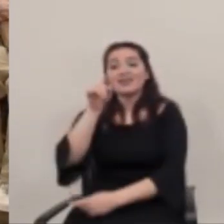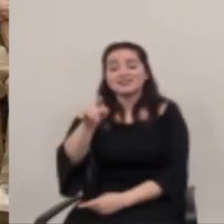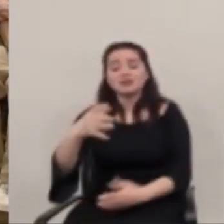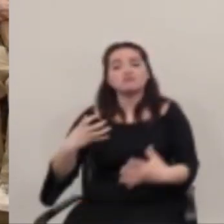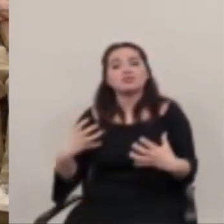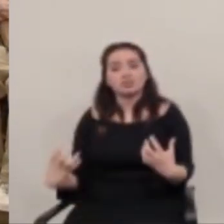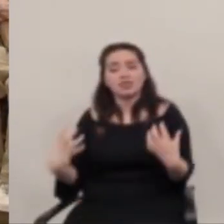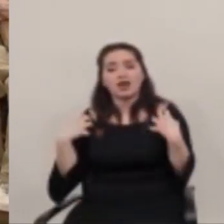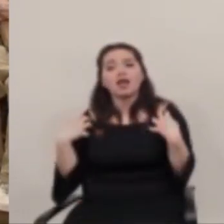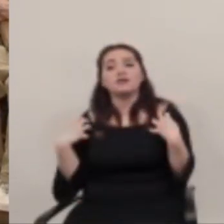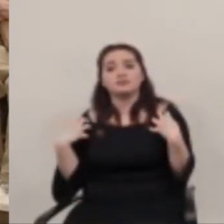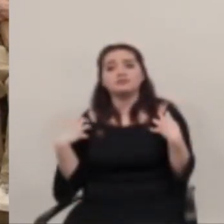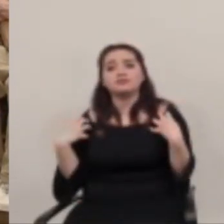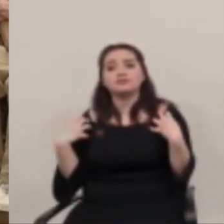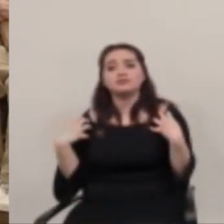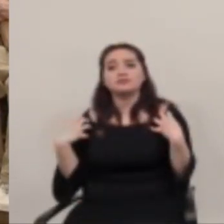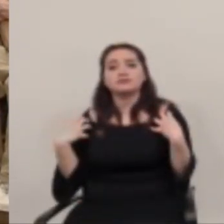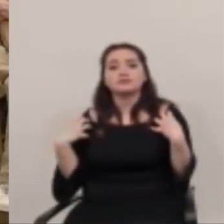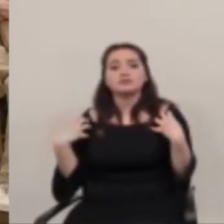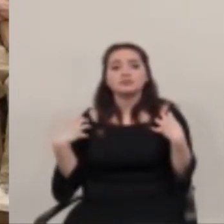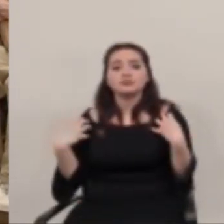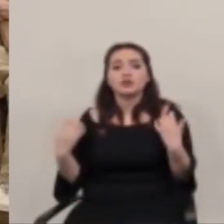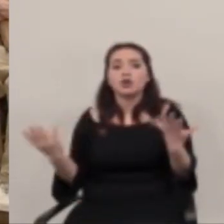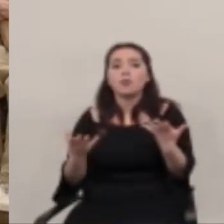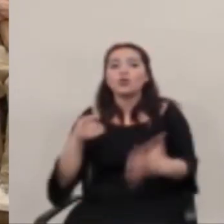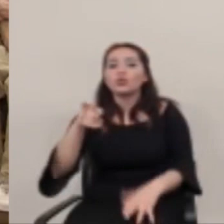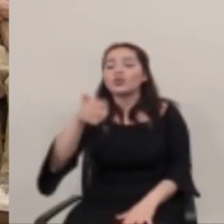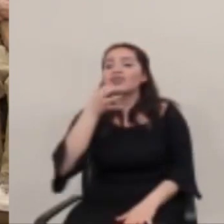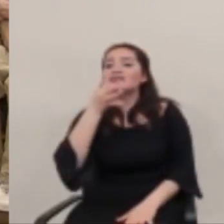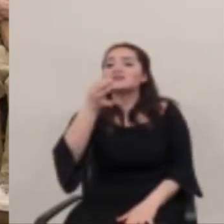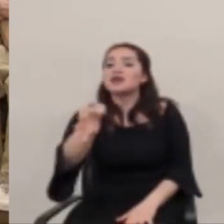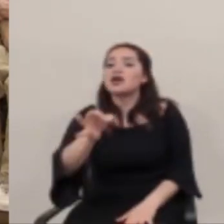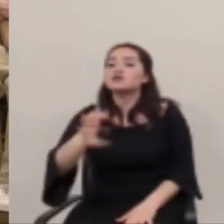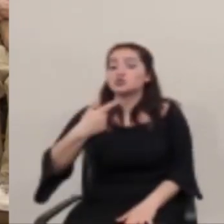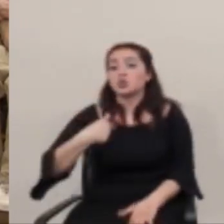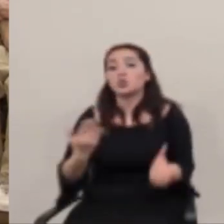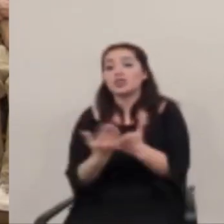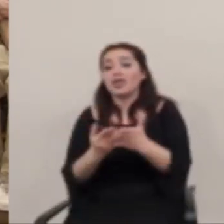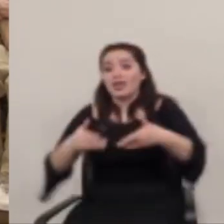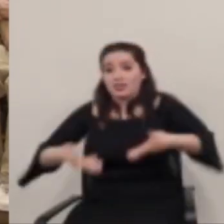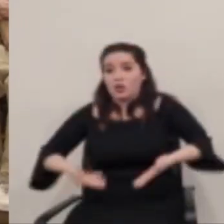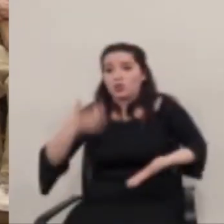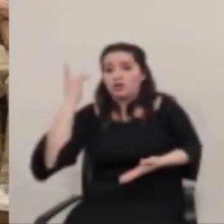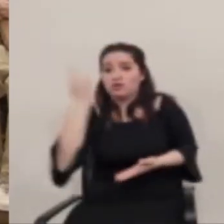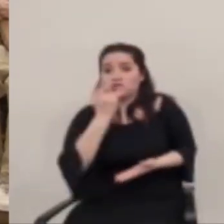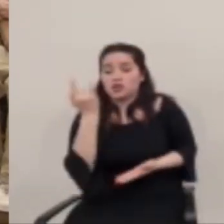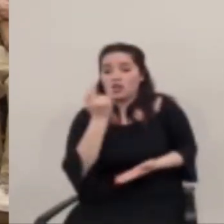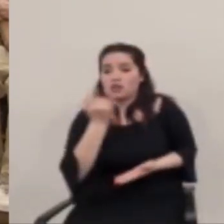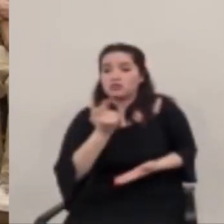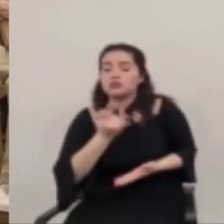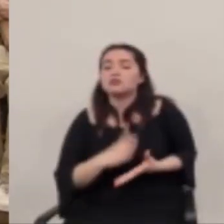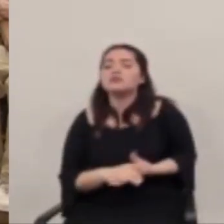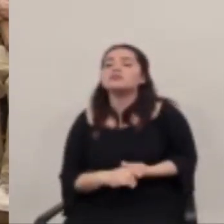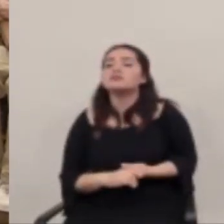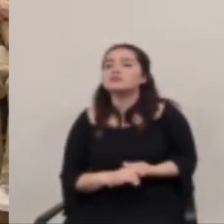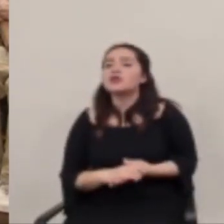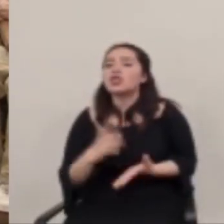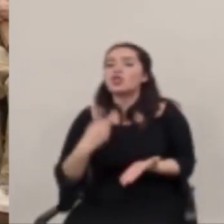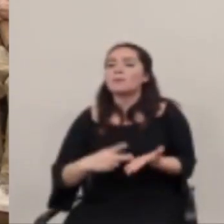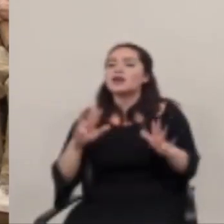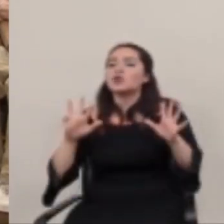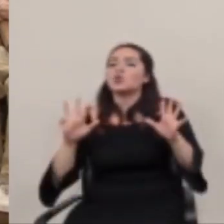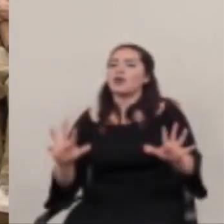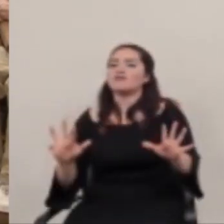bien fuerte, porque, como tú mencionabas, yo estudié en esta universidad, ingresé el año 2002 a estudiar Administración Pública, el 2009 a